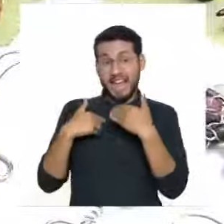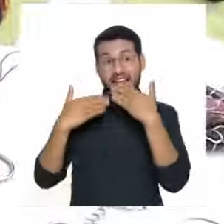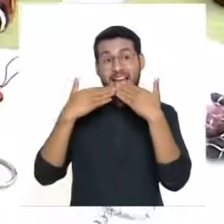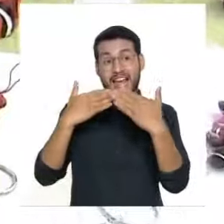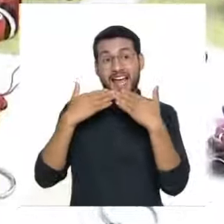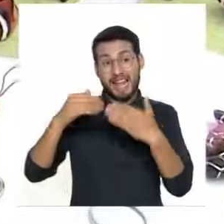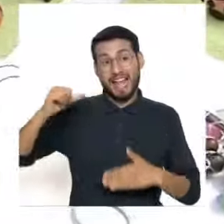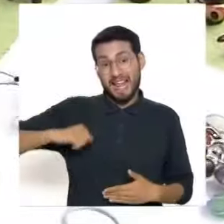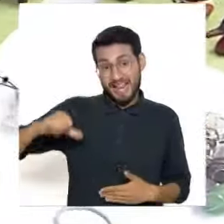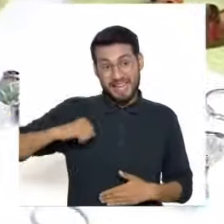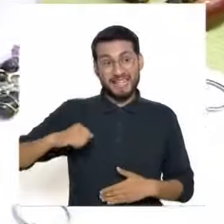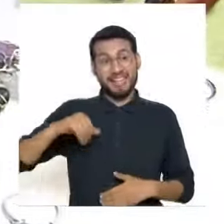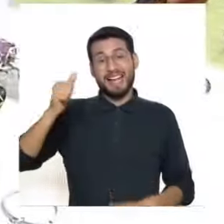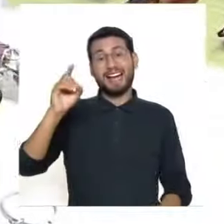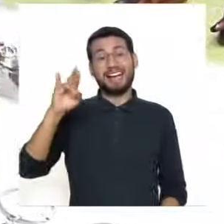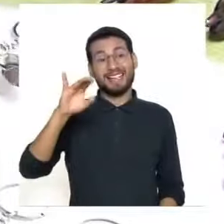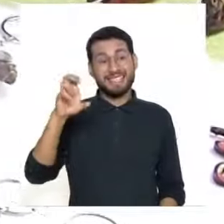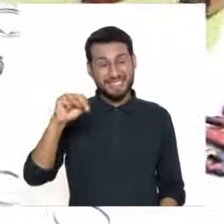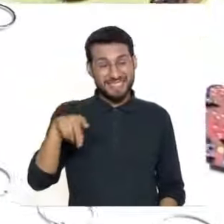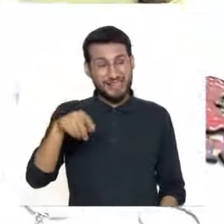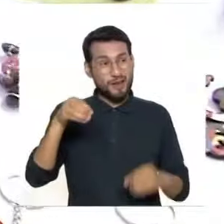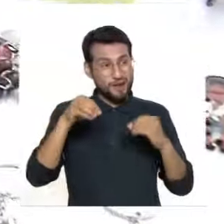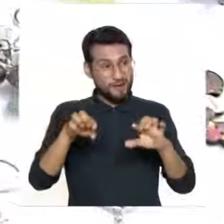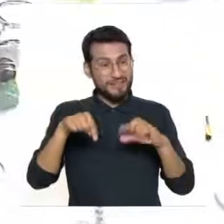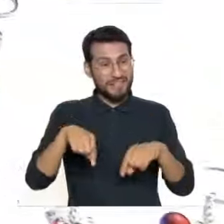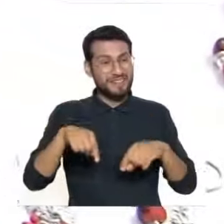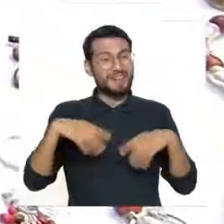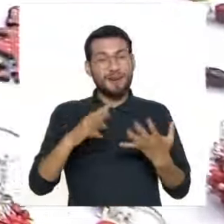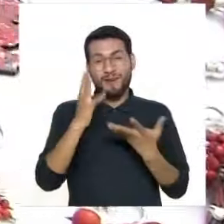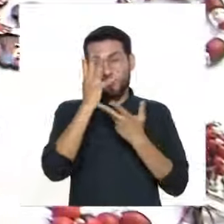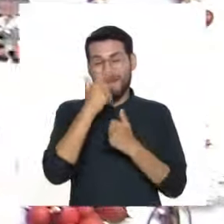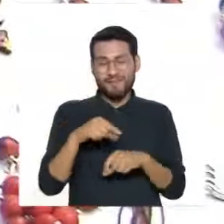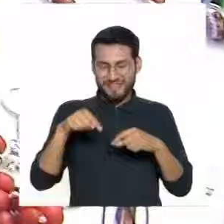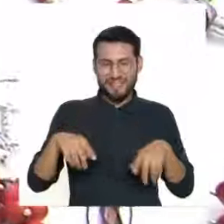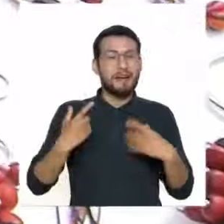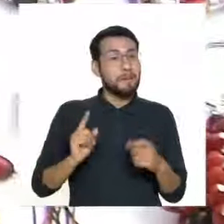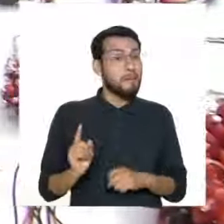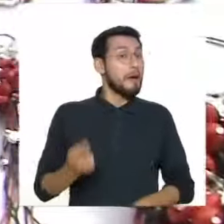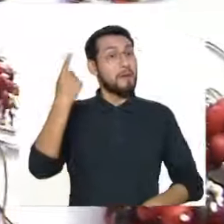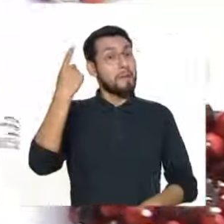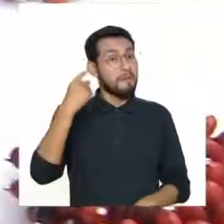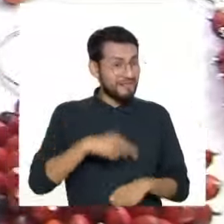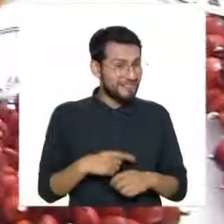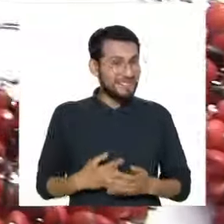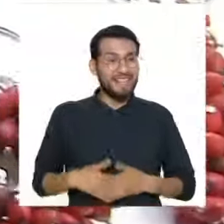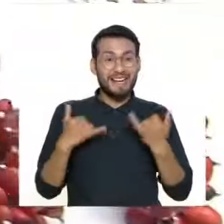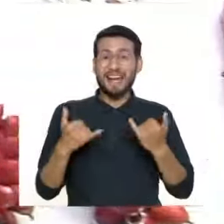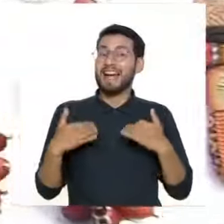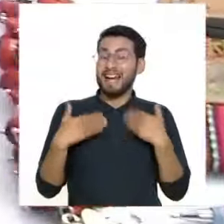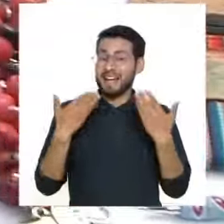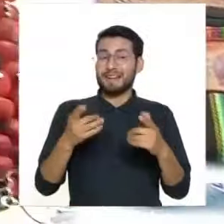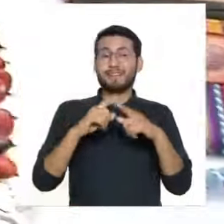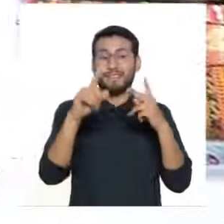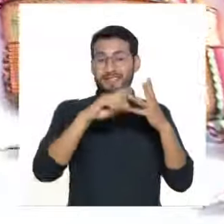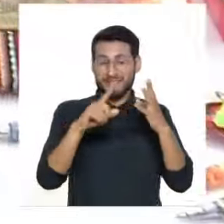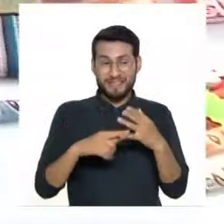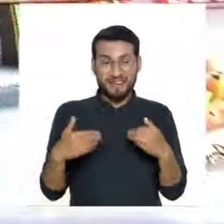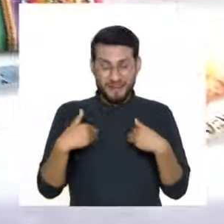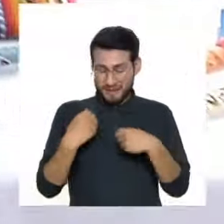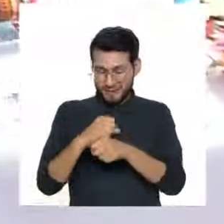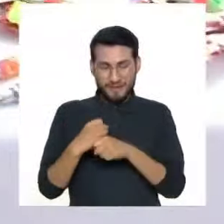al alcalde Adrian por la oportunidad de esta feria tan hermosa es la primera vez y hemos traído acá diferentes productos